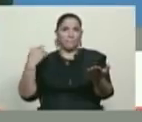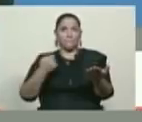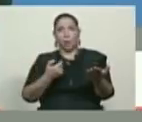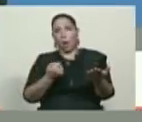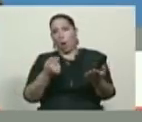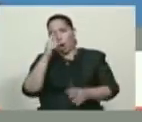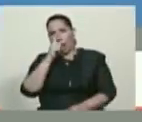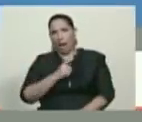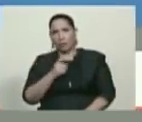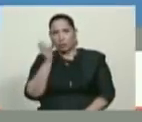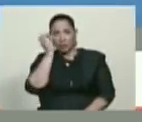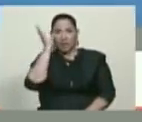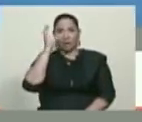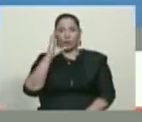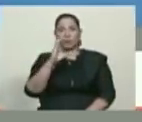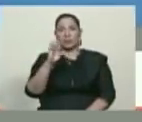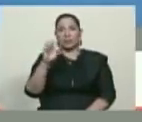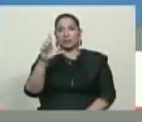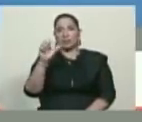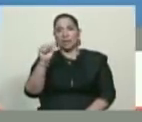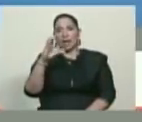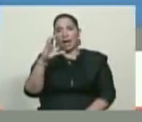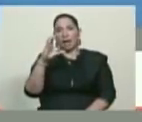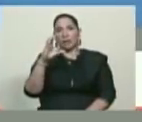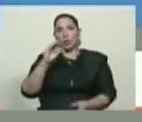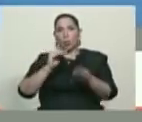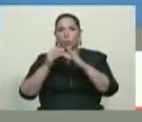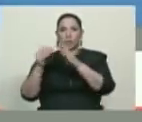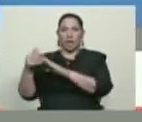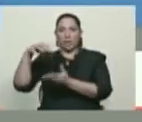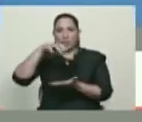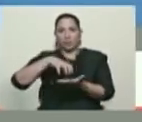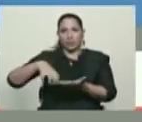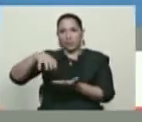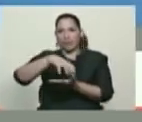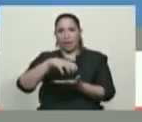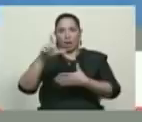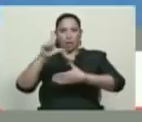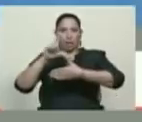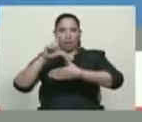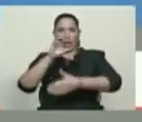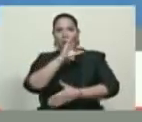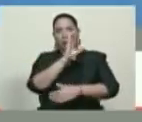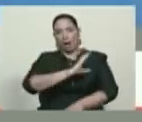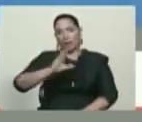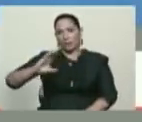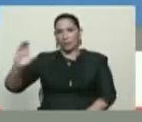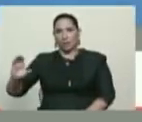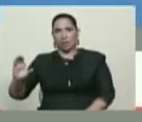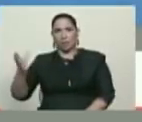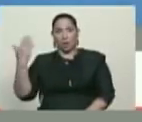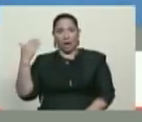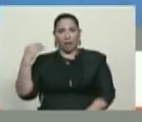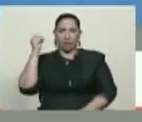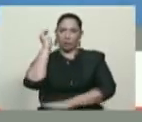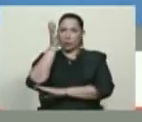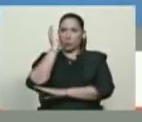creando la CELAC, Comunidad de Estados Latinoamericanos y Caribeños. Y aquella cumbre que se